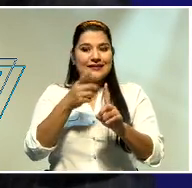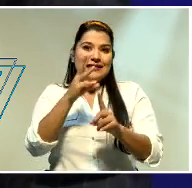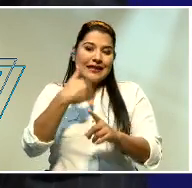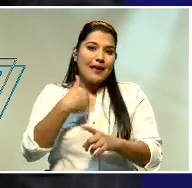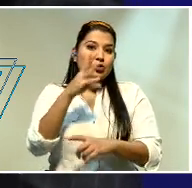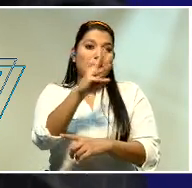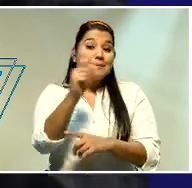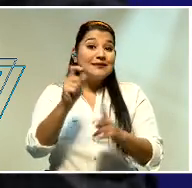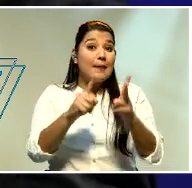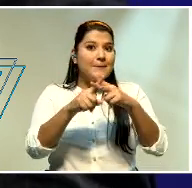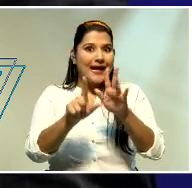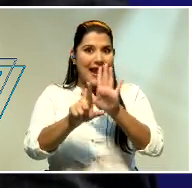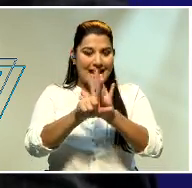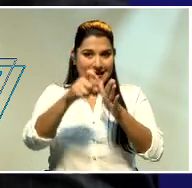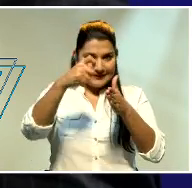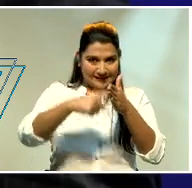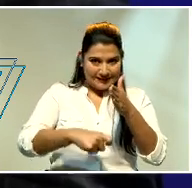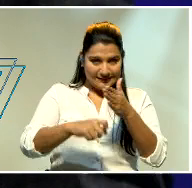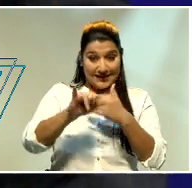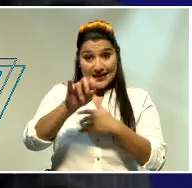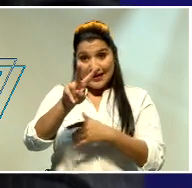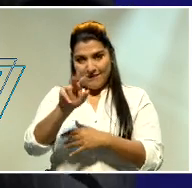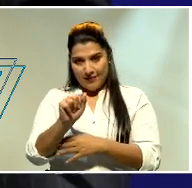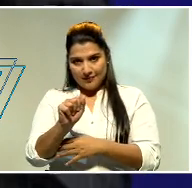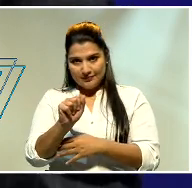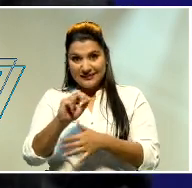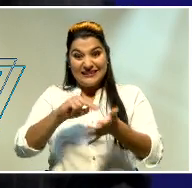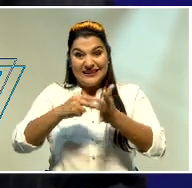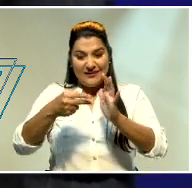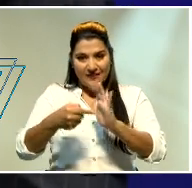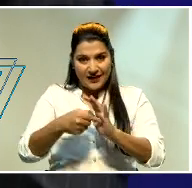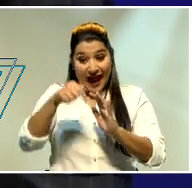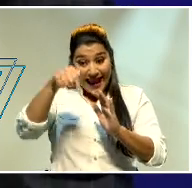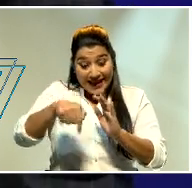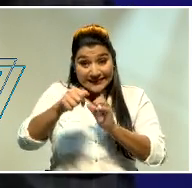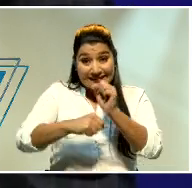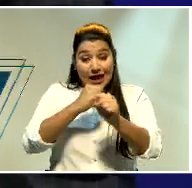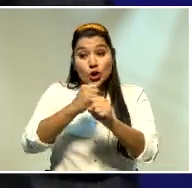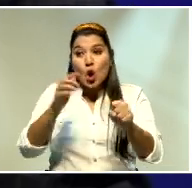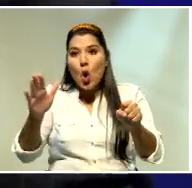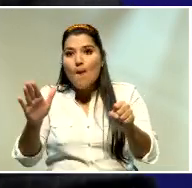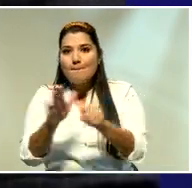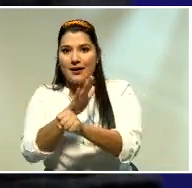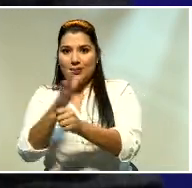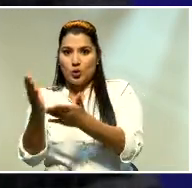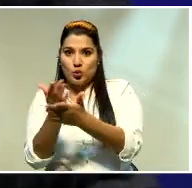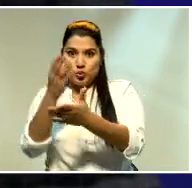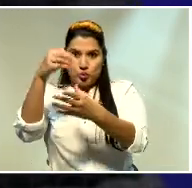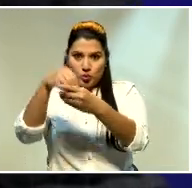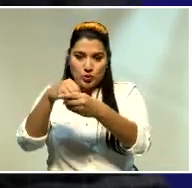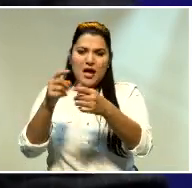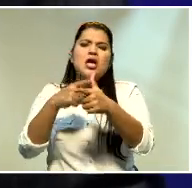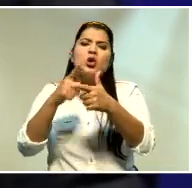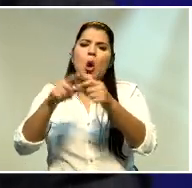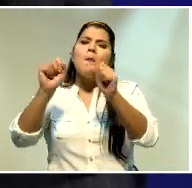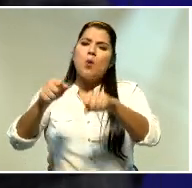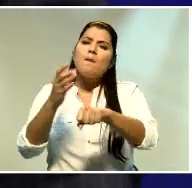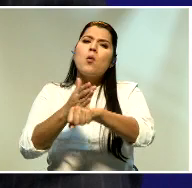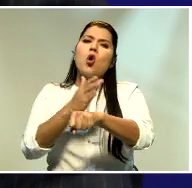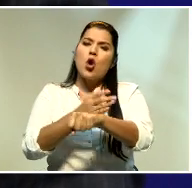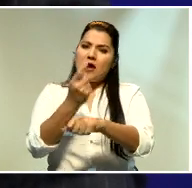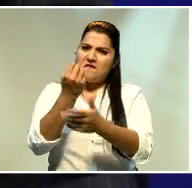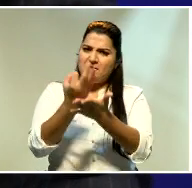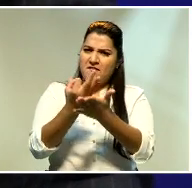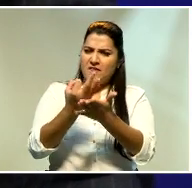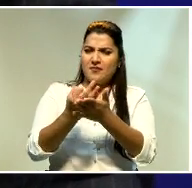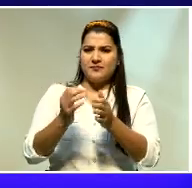decir es que este año tendremos todo ese año de ingresos y podremos compensar nuestras finanzas. Entonces yo sé que el número parece